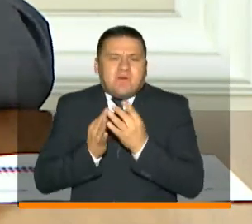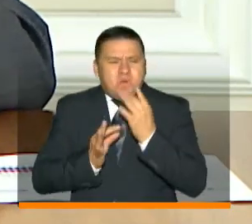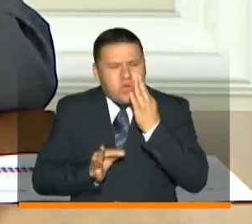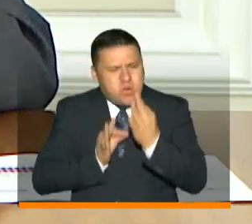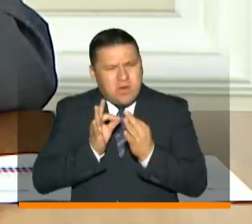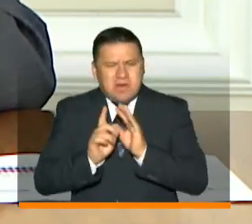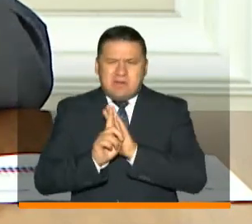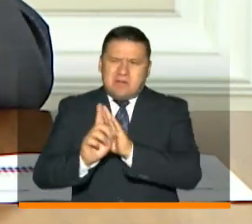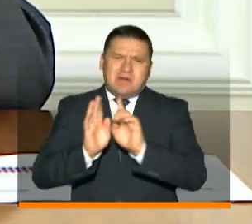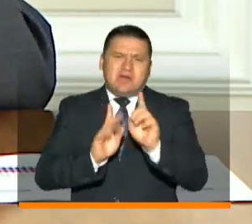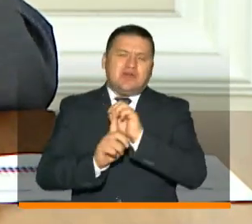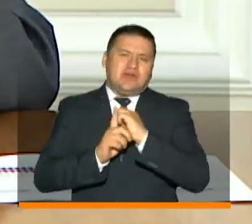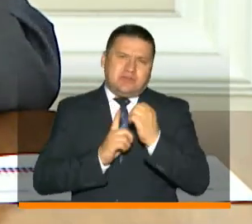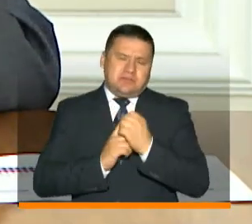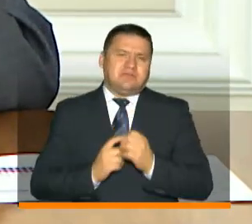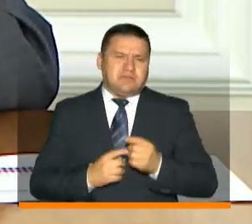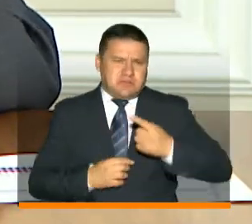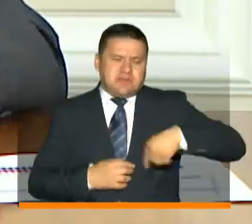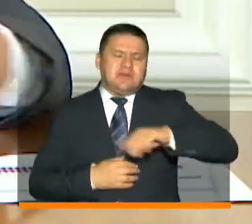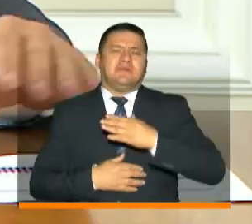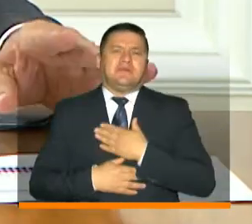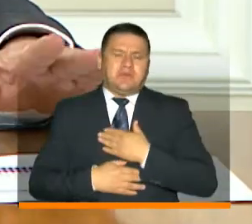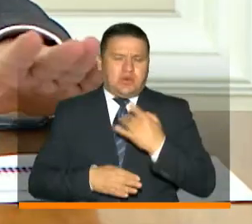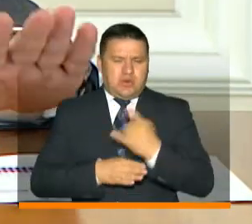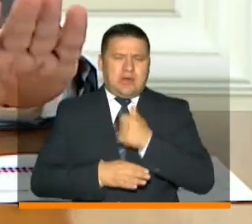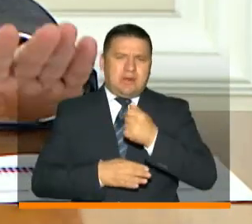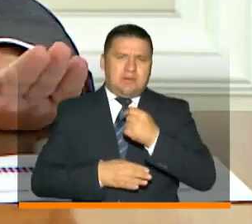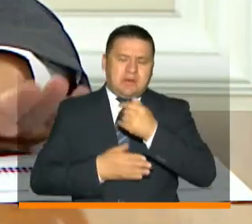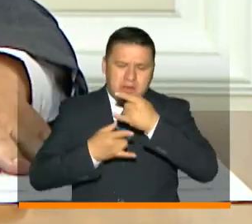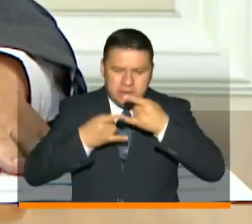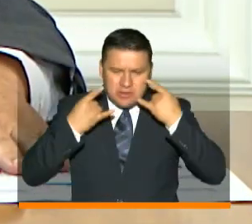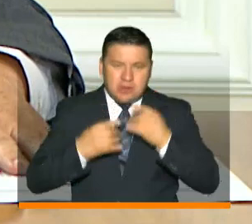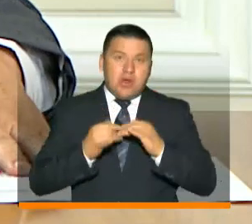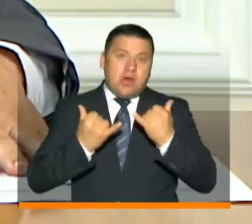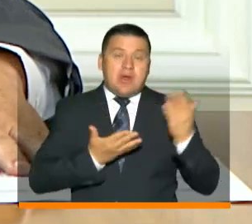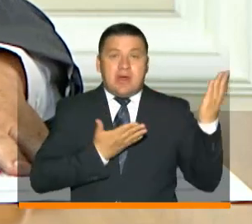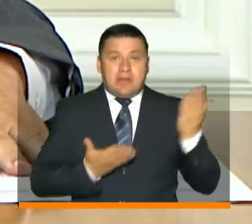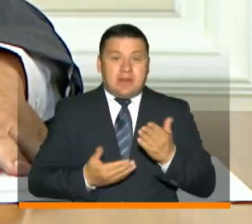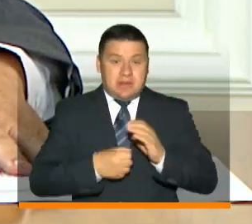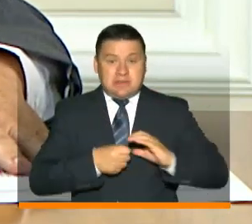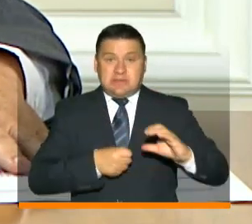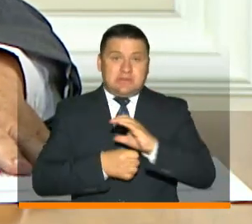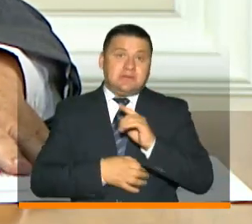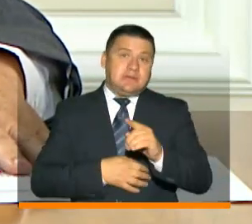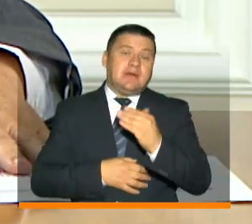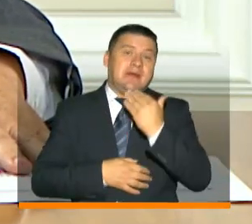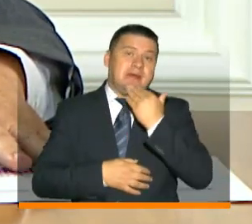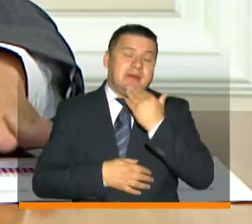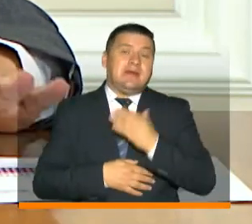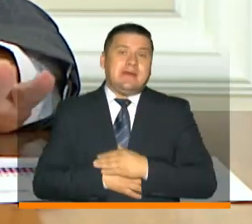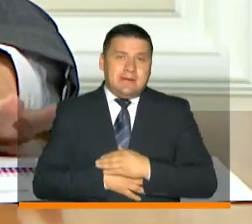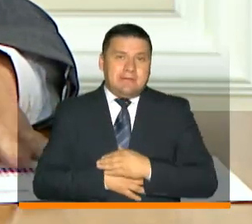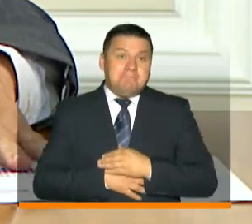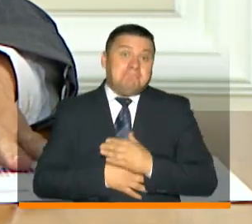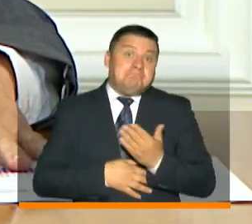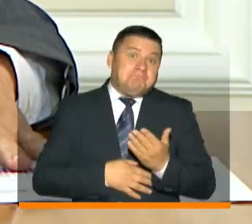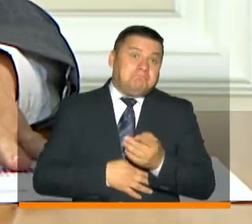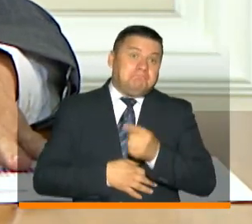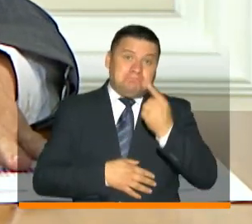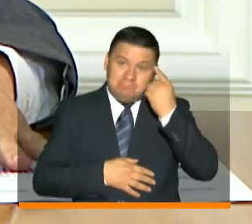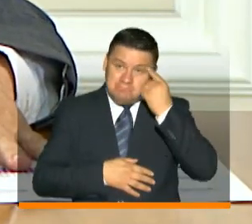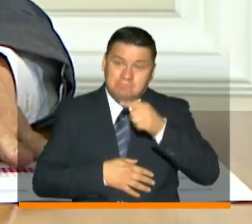cuidarnos, distanciamiento social y en todas partes uso el tapabocas. Hoy traemos unas ciudades que son ejemplo de lo que podemos